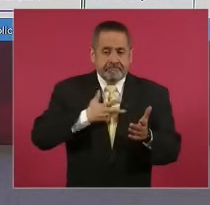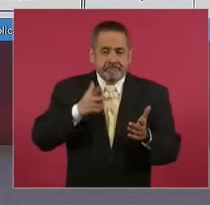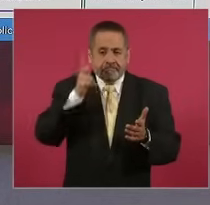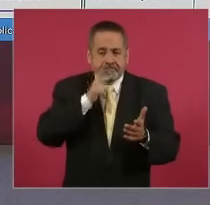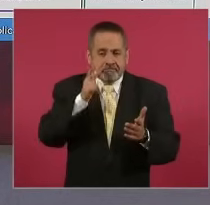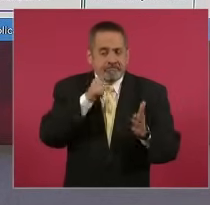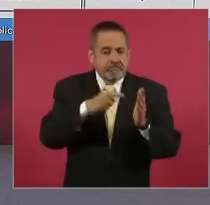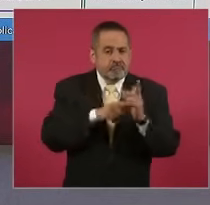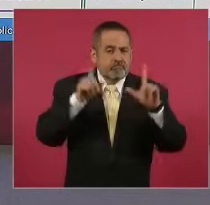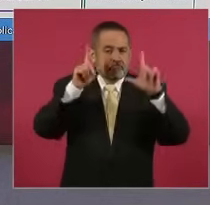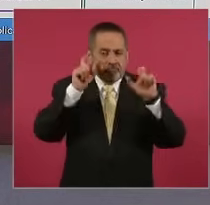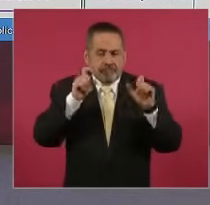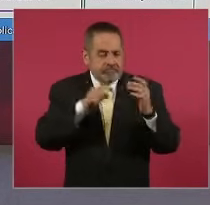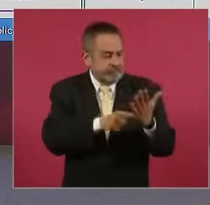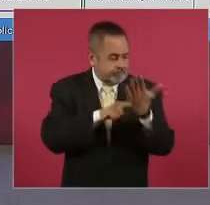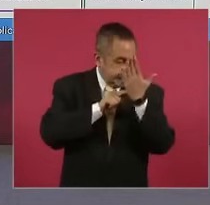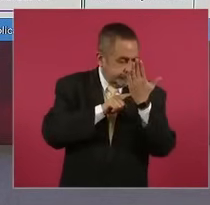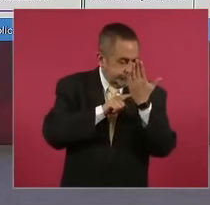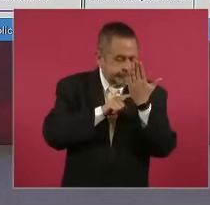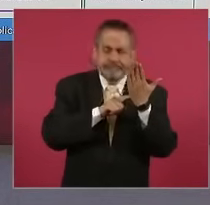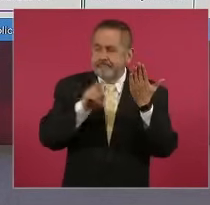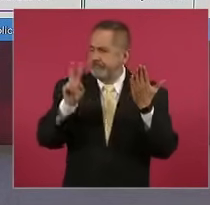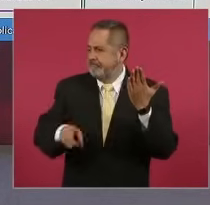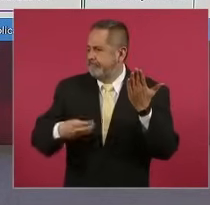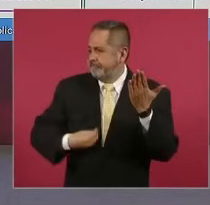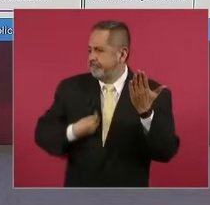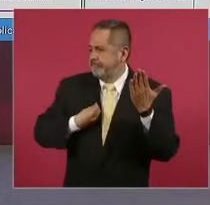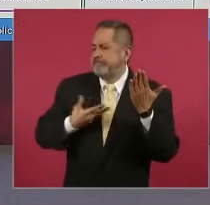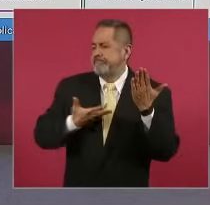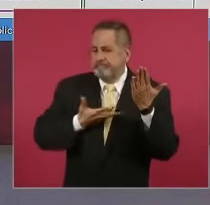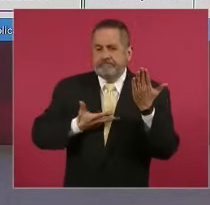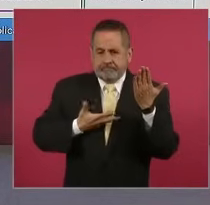¿sí?, la prueba de vida.